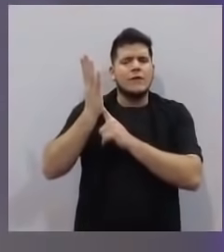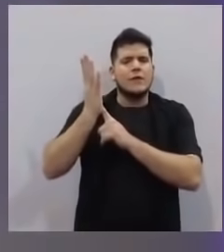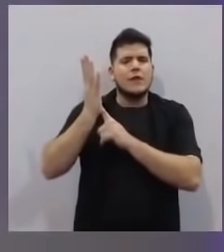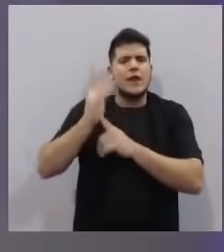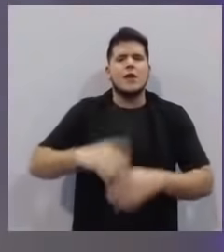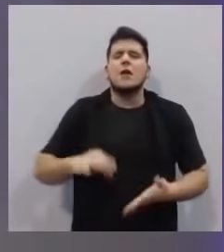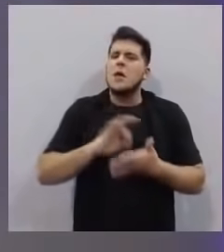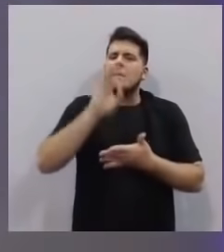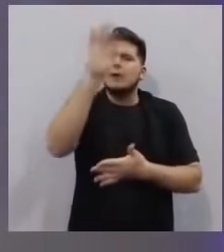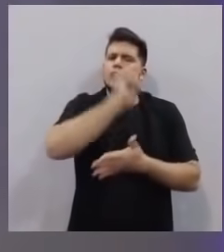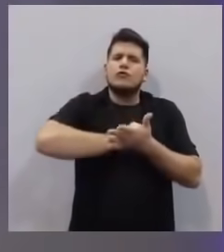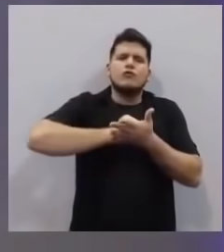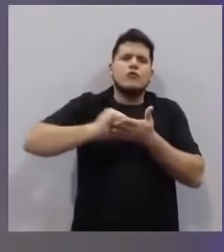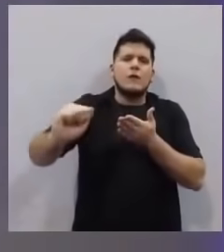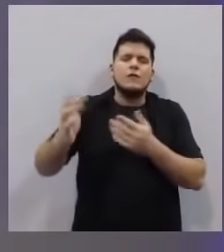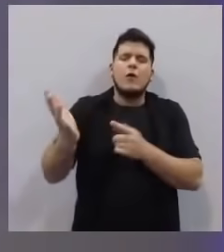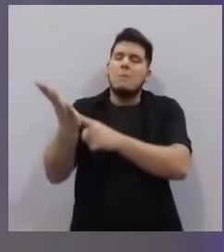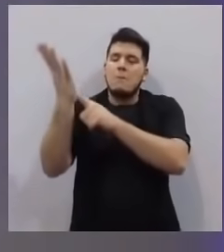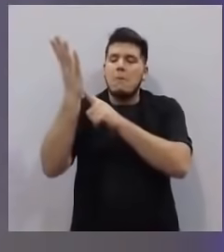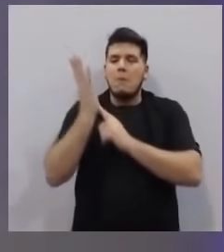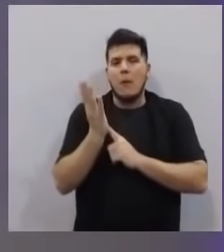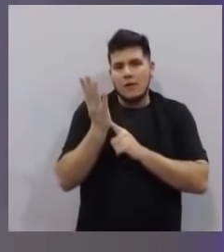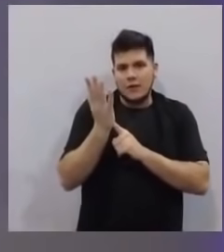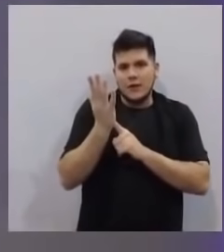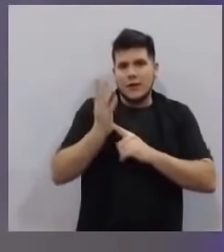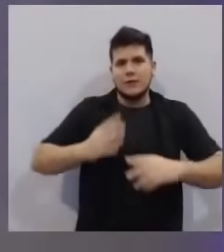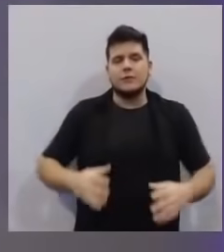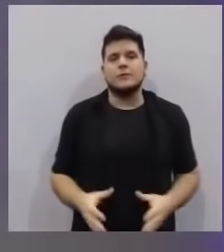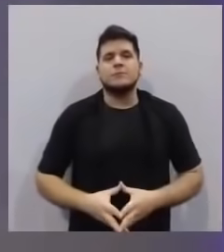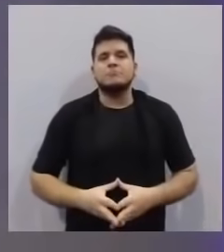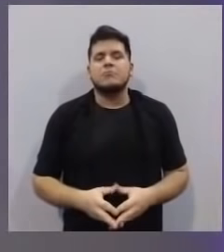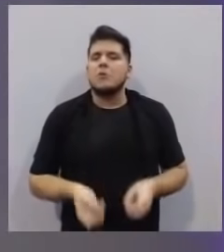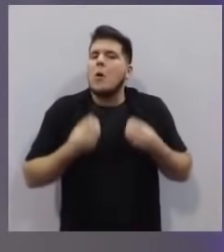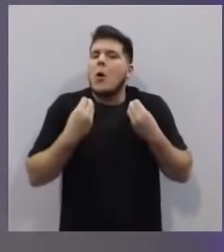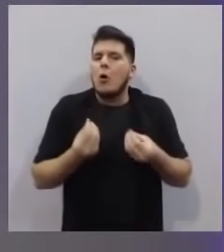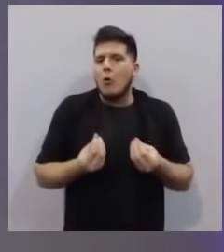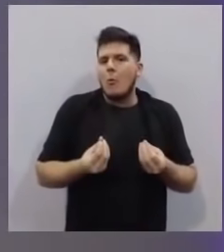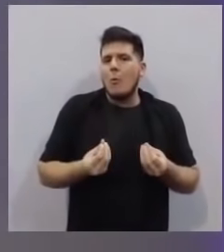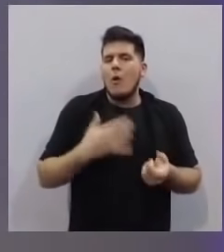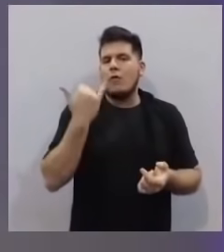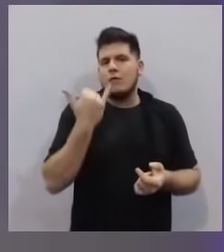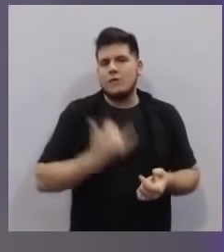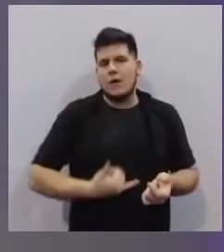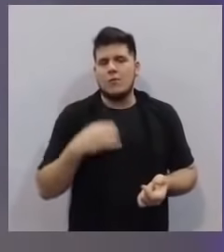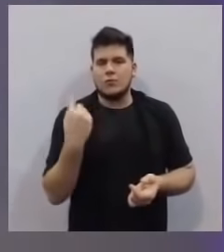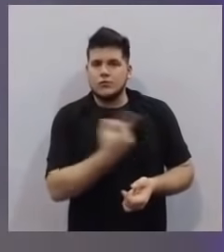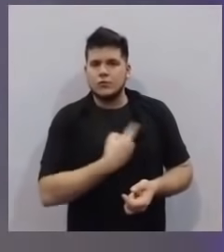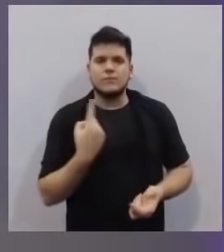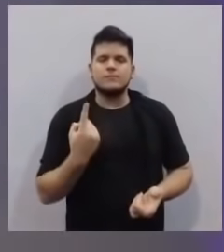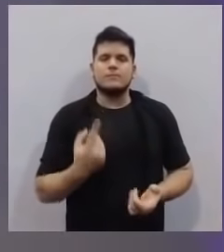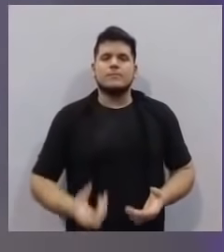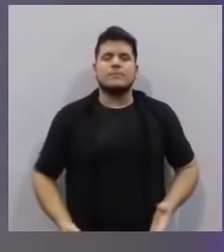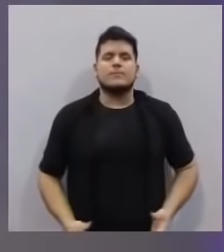pertenecen salvo malas decisiones porque también tiene libre albedrío el hombre y